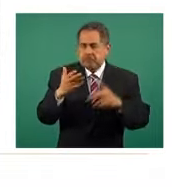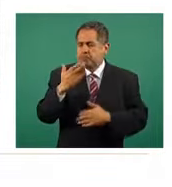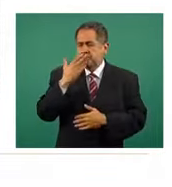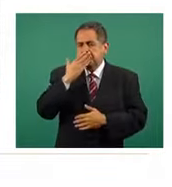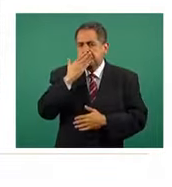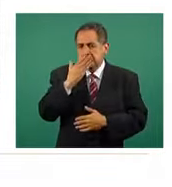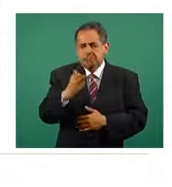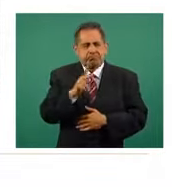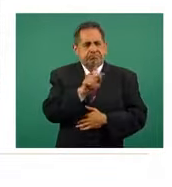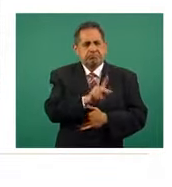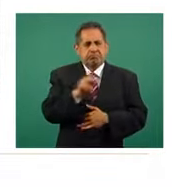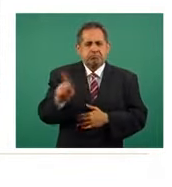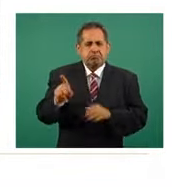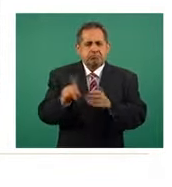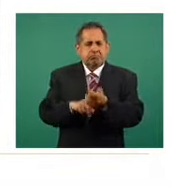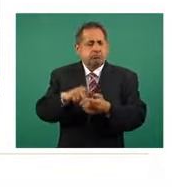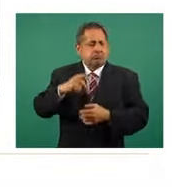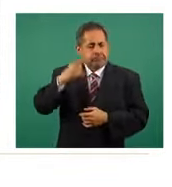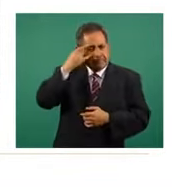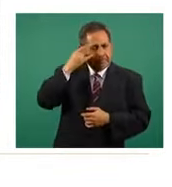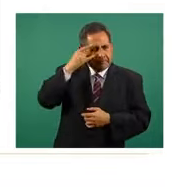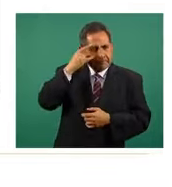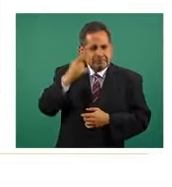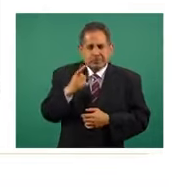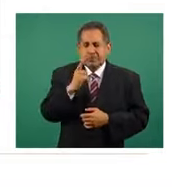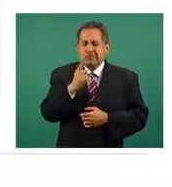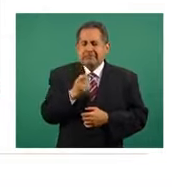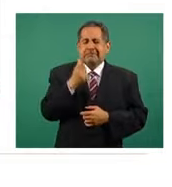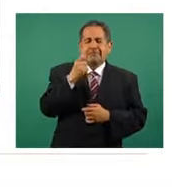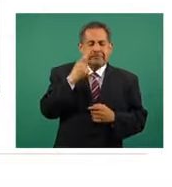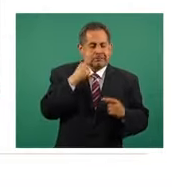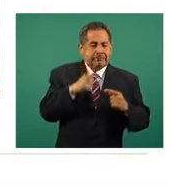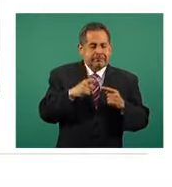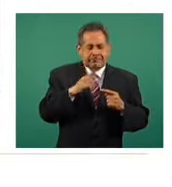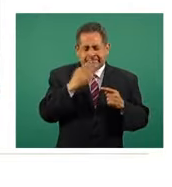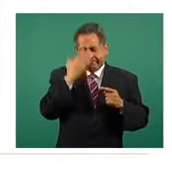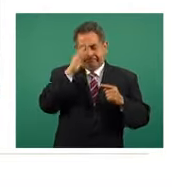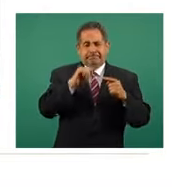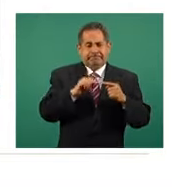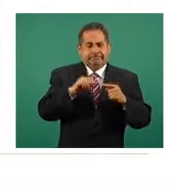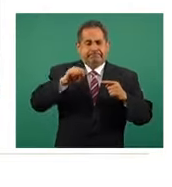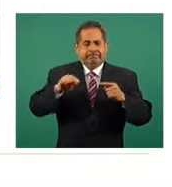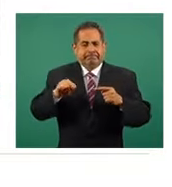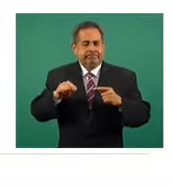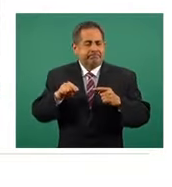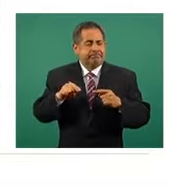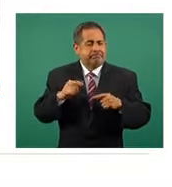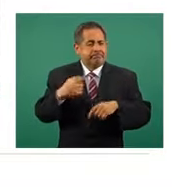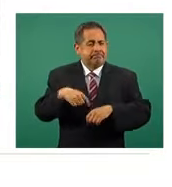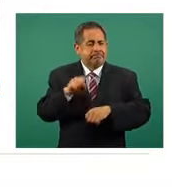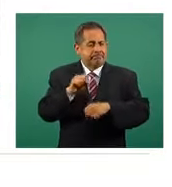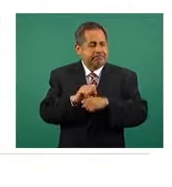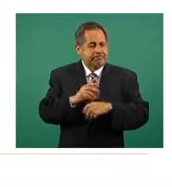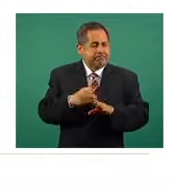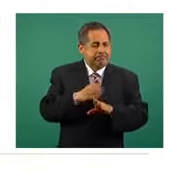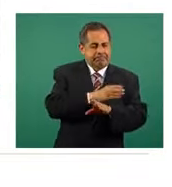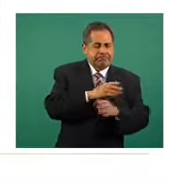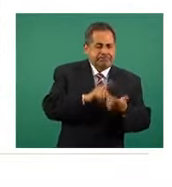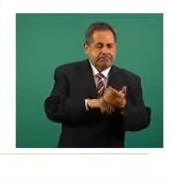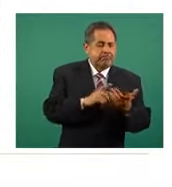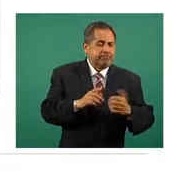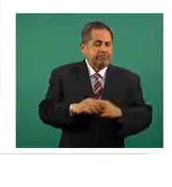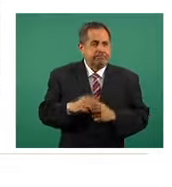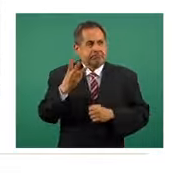comportamiento muy semejante al de Campeche, excepto con este muy notorio cambio brusco que ocurrió en la tendencia epidémica. Y